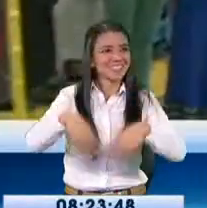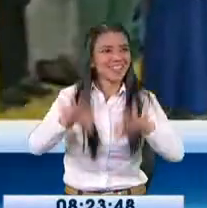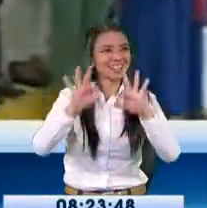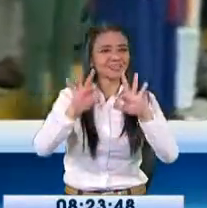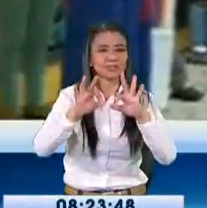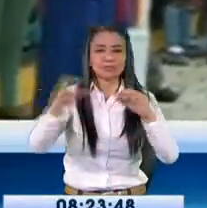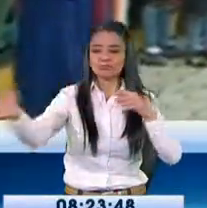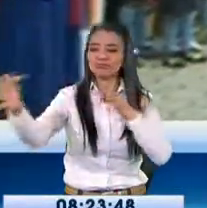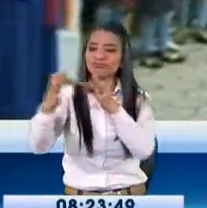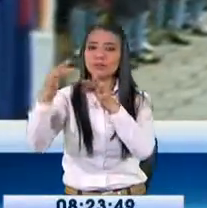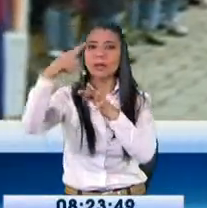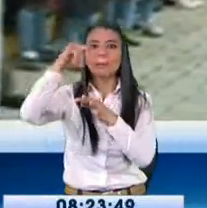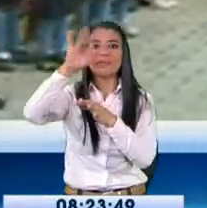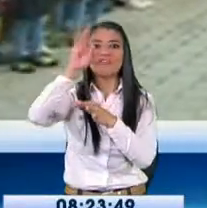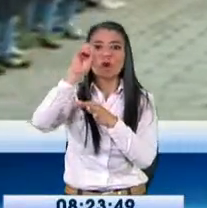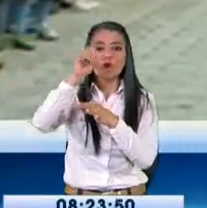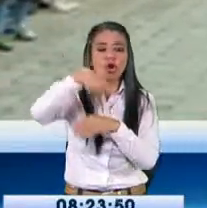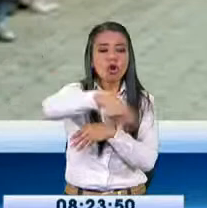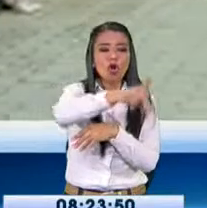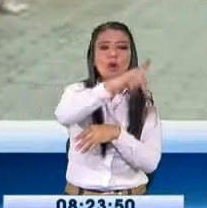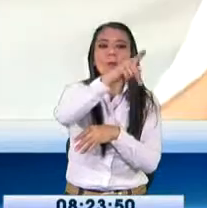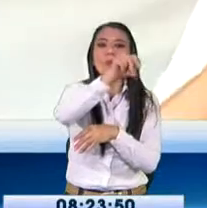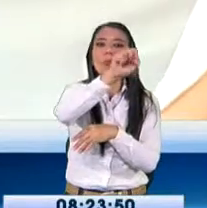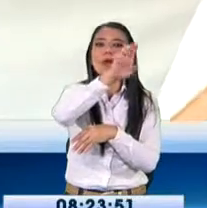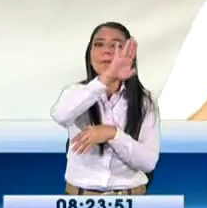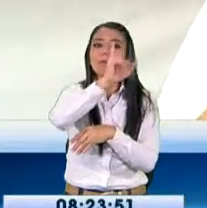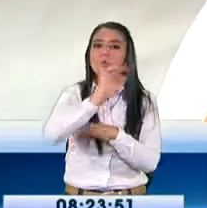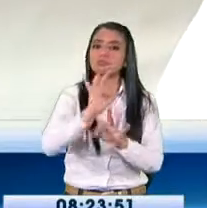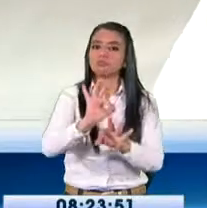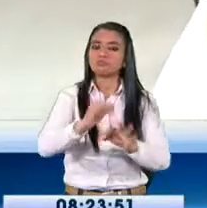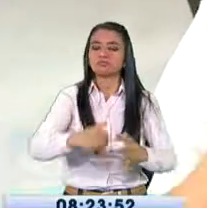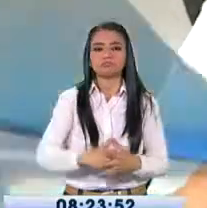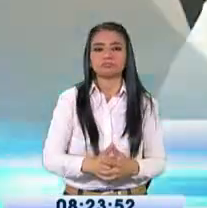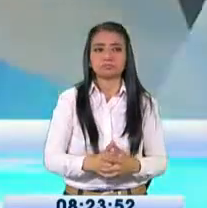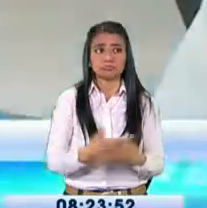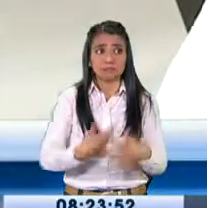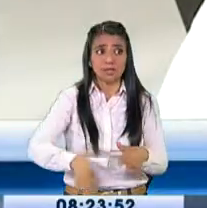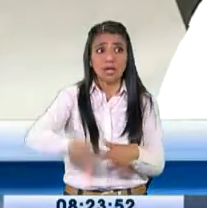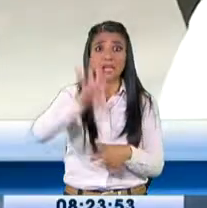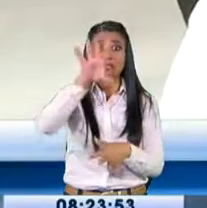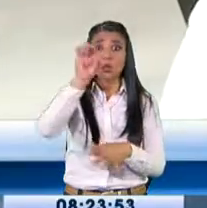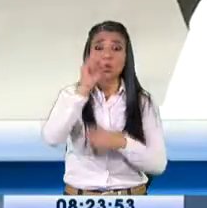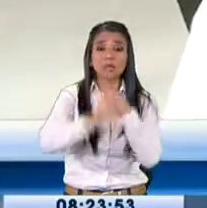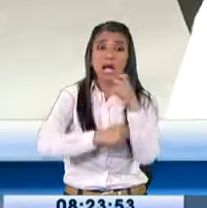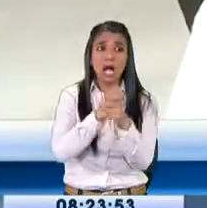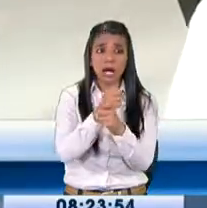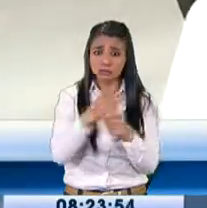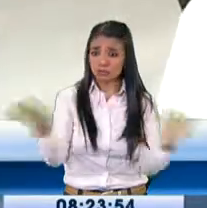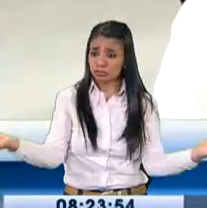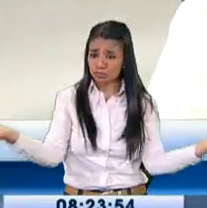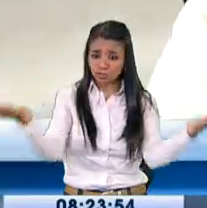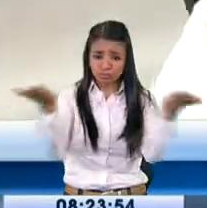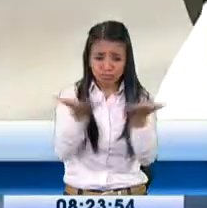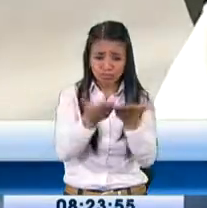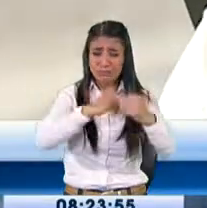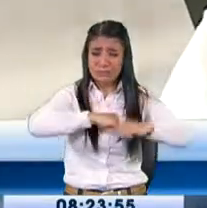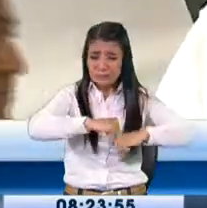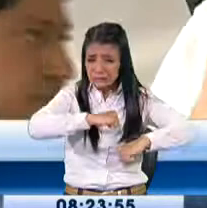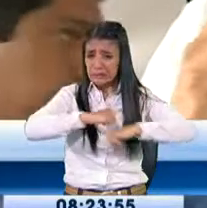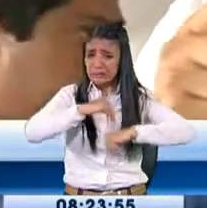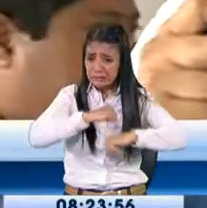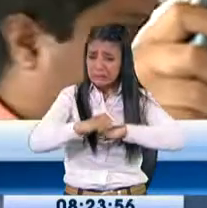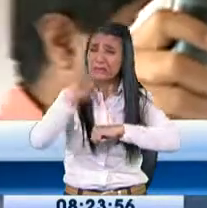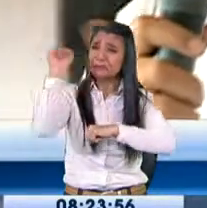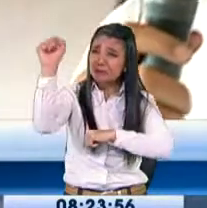a las parroquias rurales de Pifo y Puembo. 50 años que estas dos parroquias buscaban por todos los medios, haciendo todos los trámites,